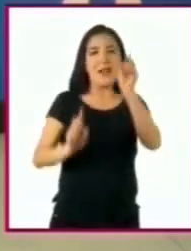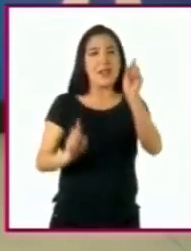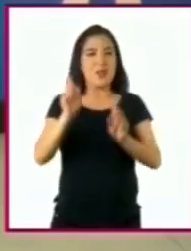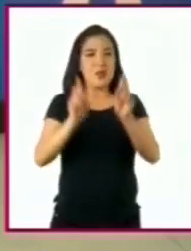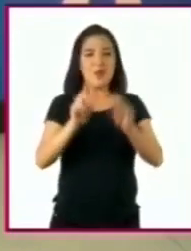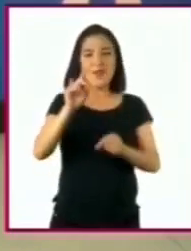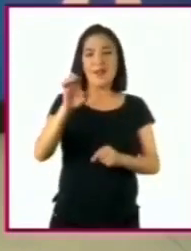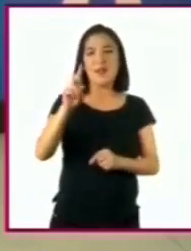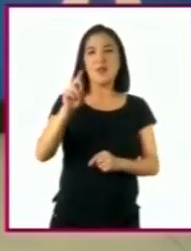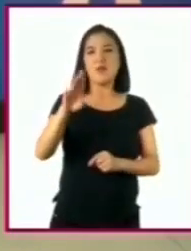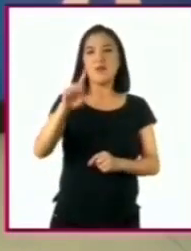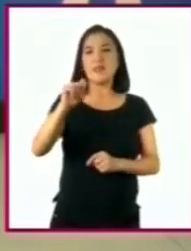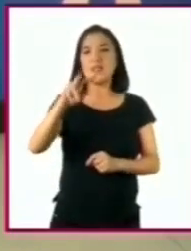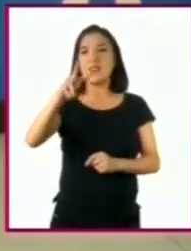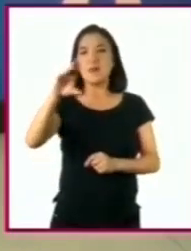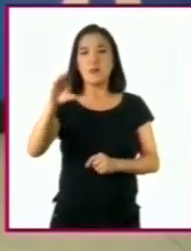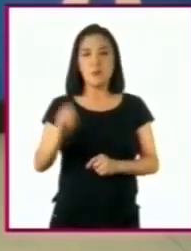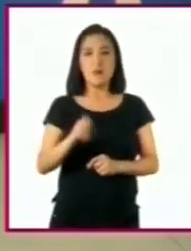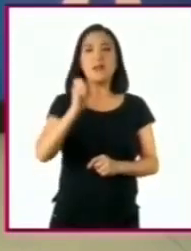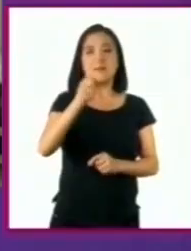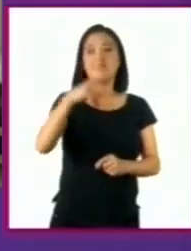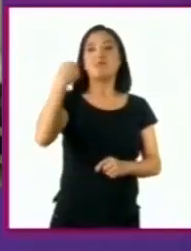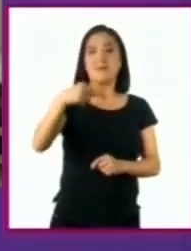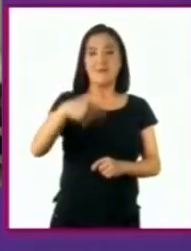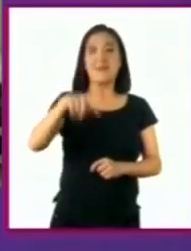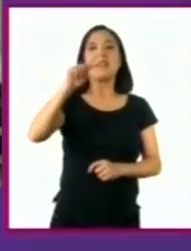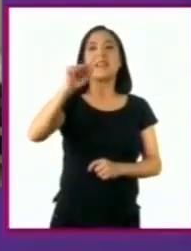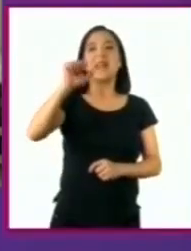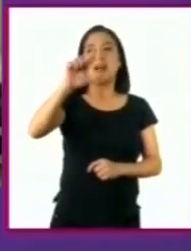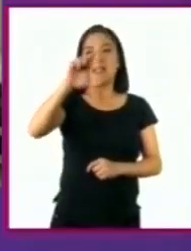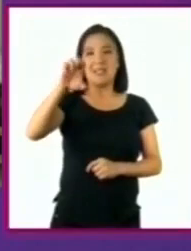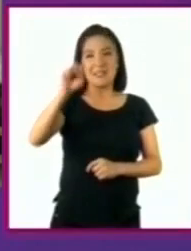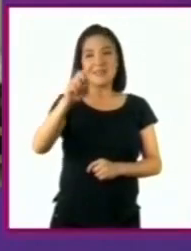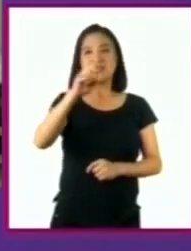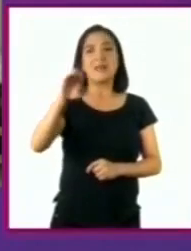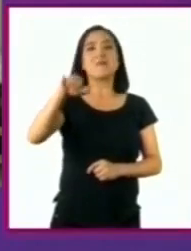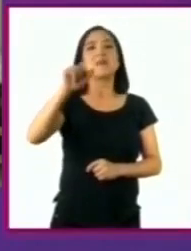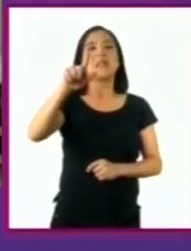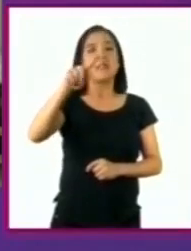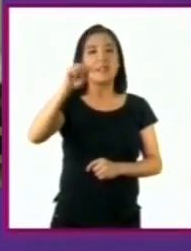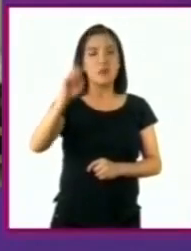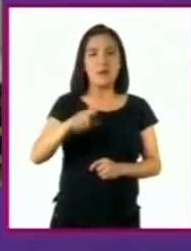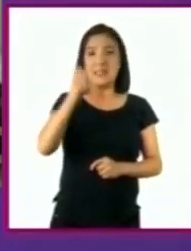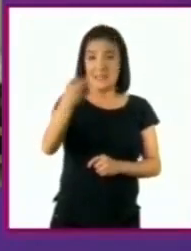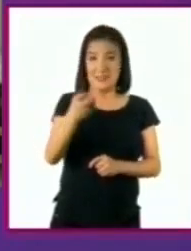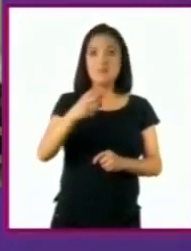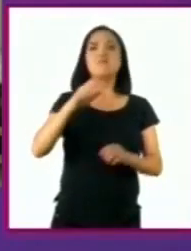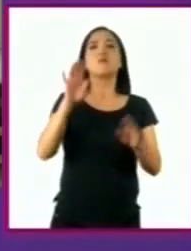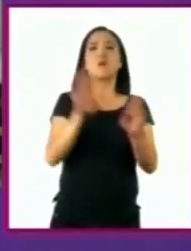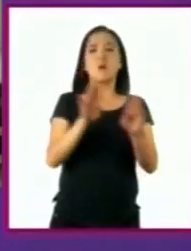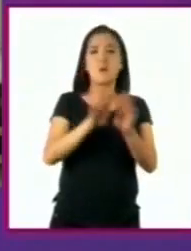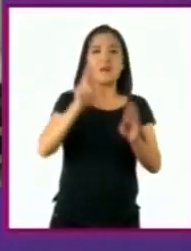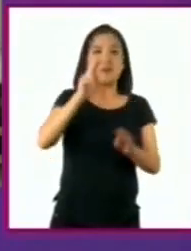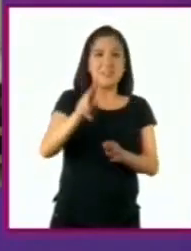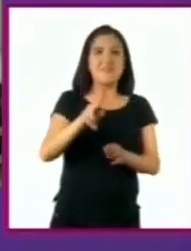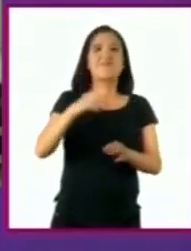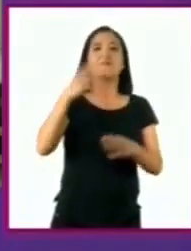un hecho geométrico fue Tales de Mileto, quien se distinguió por su gran conocimiento